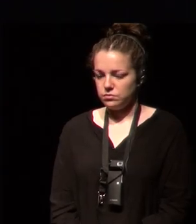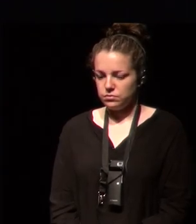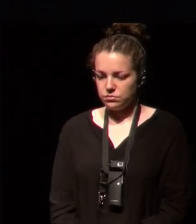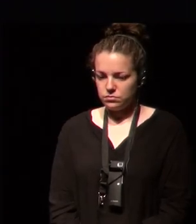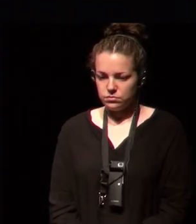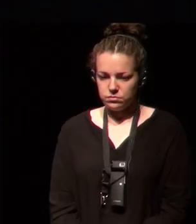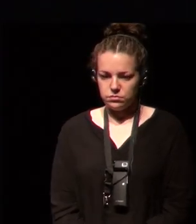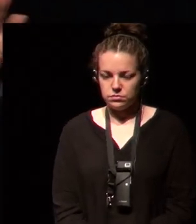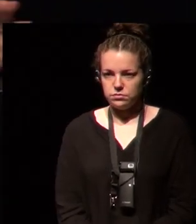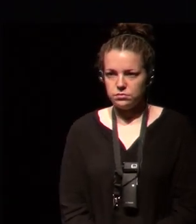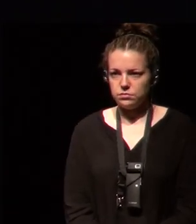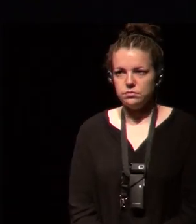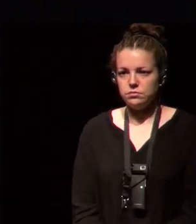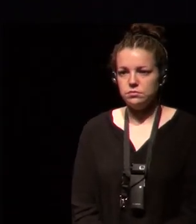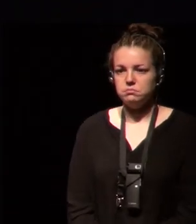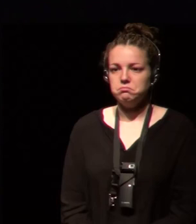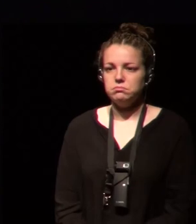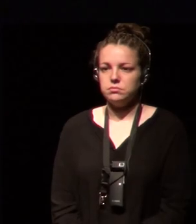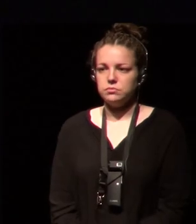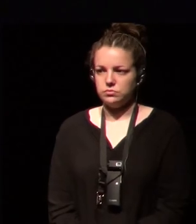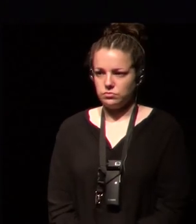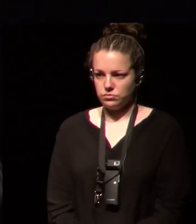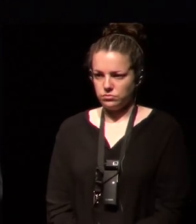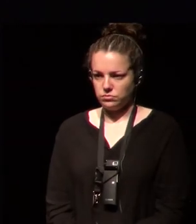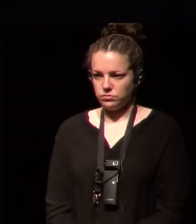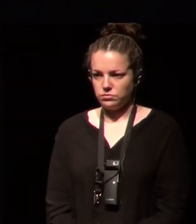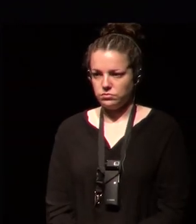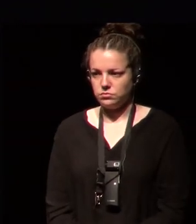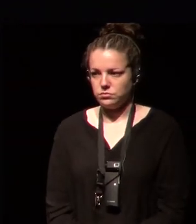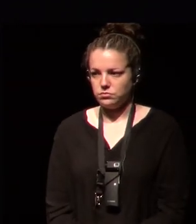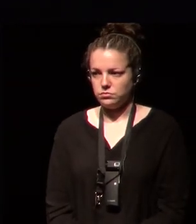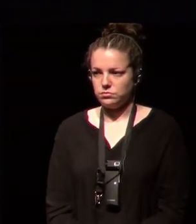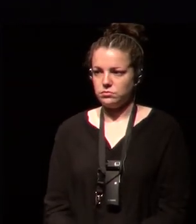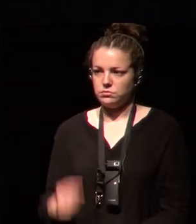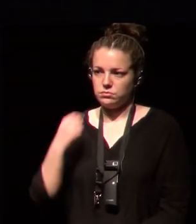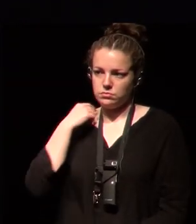Okay, I had a little trouble. There was some microphone problems there, so it was a bit hard for me